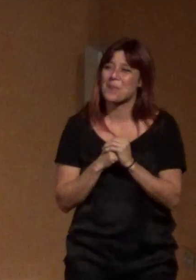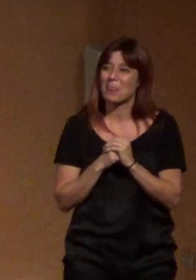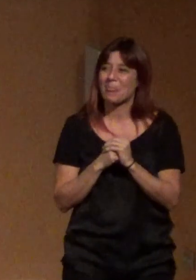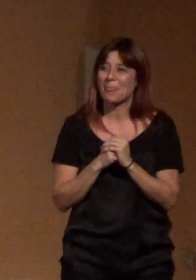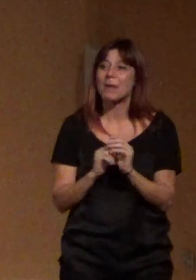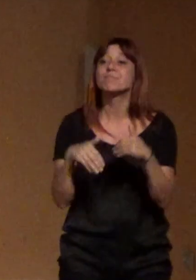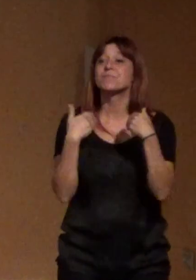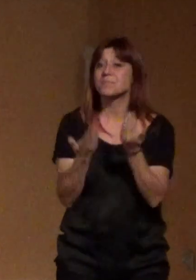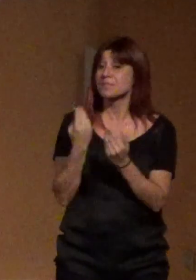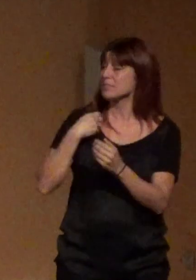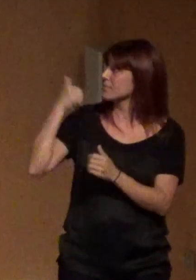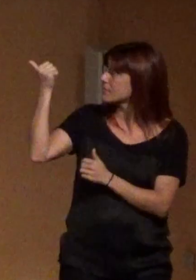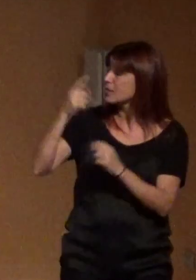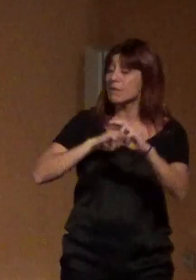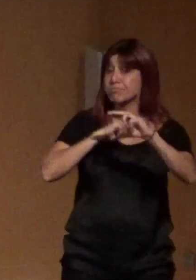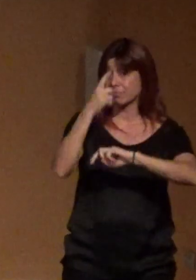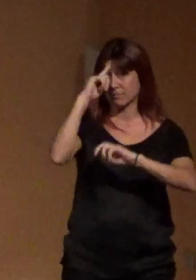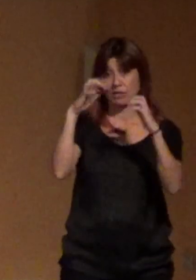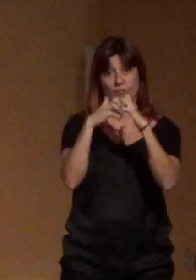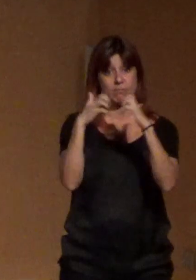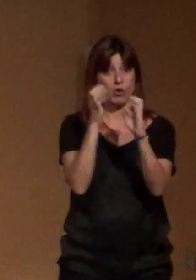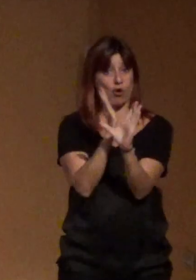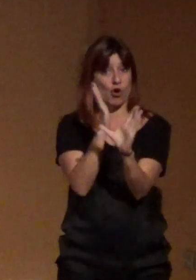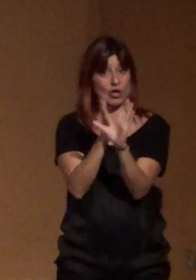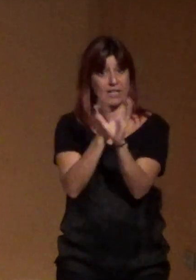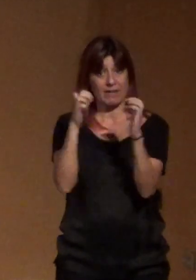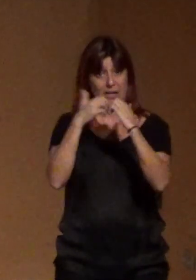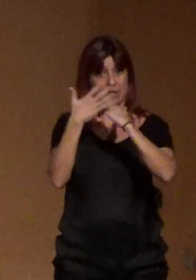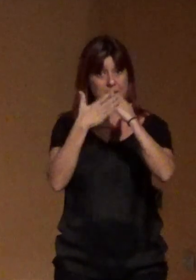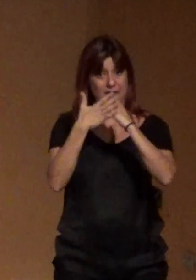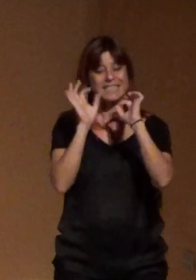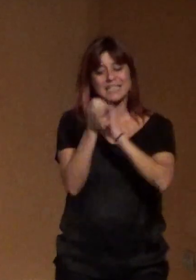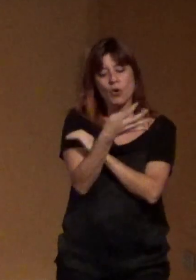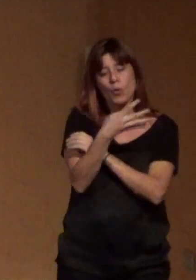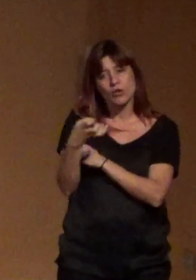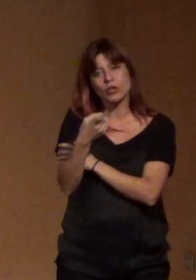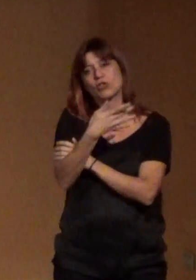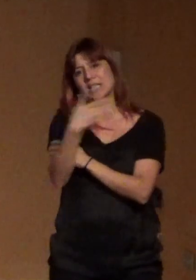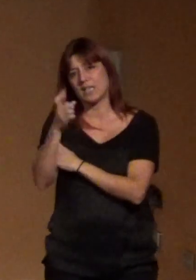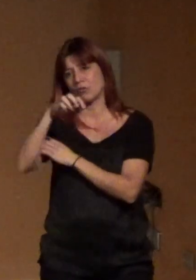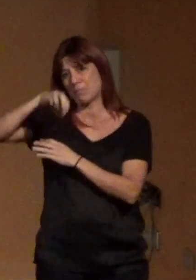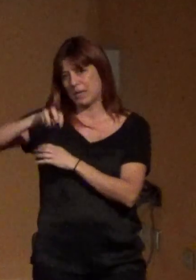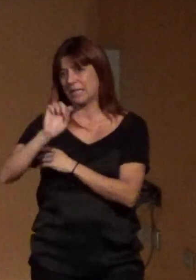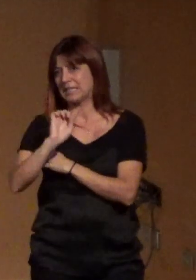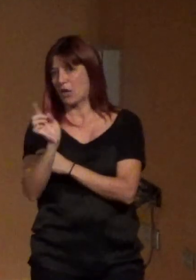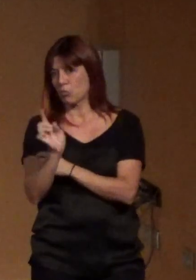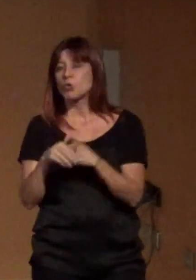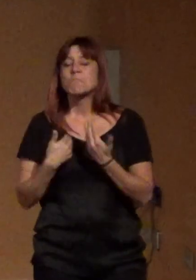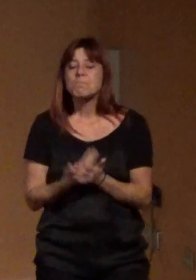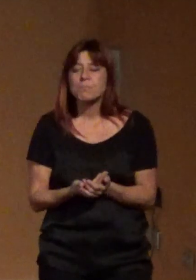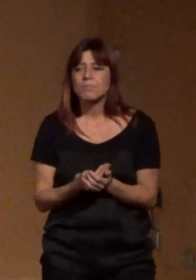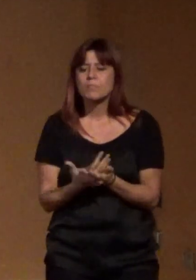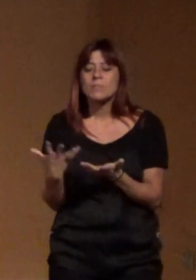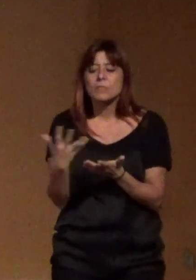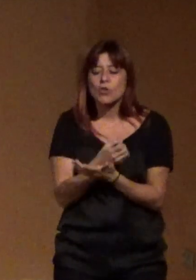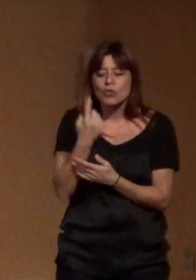Pues aparece esa elaboración cognitiva a nivel prefrontal, ¿no? En los 300 o 400 milisegundos. Todo lo que pasa, como suponíamos que